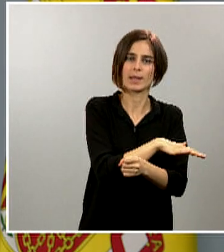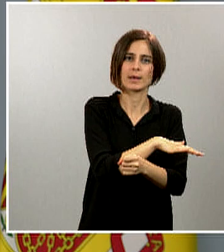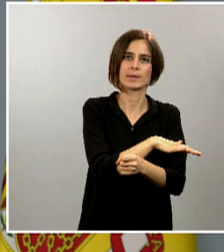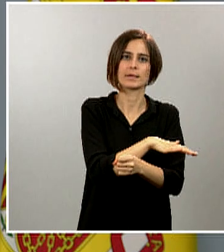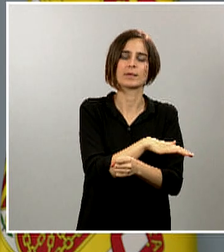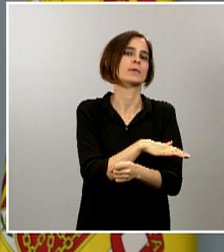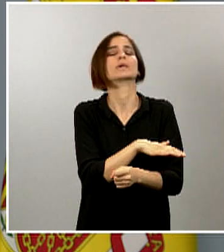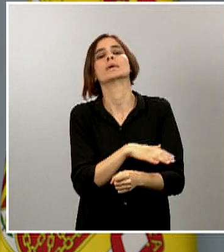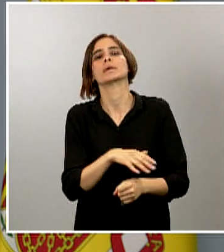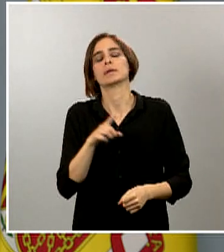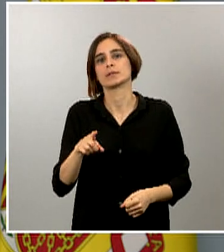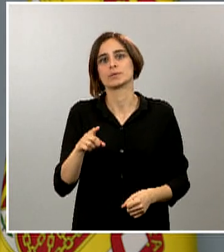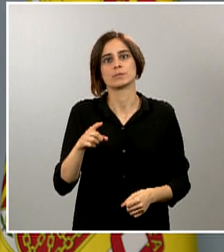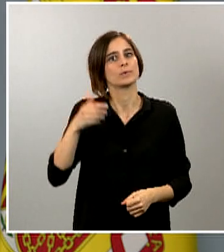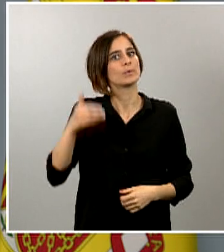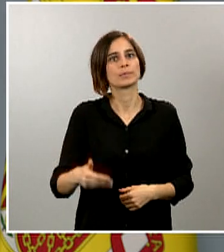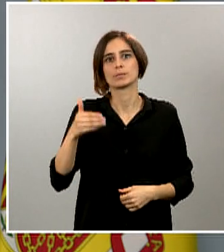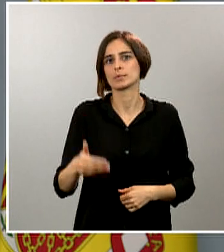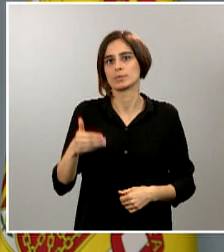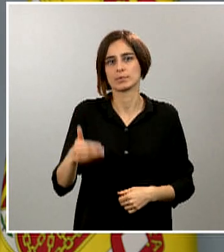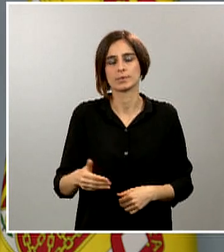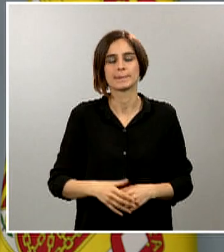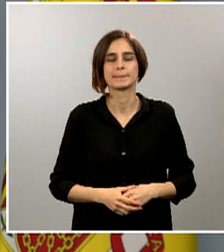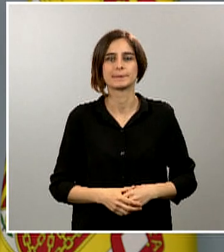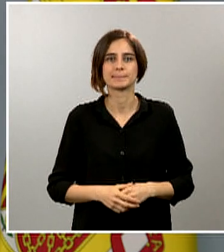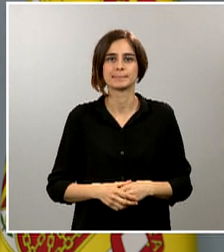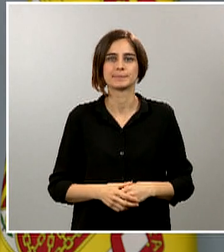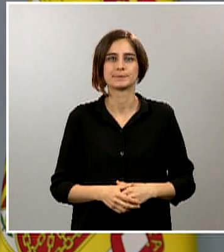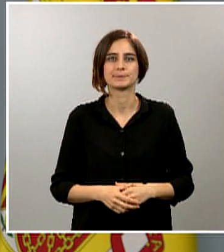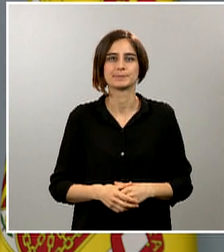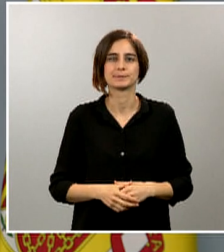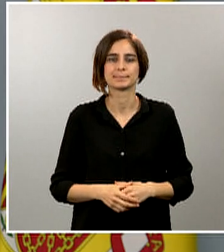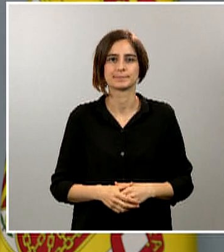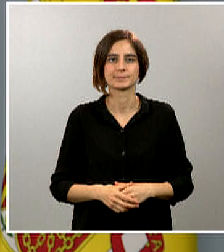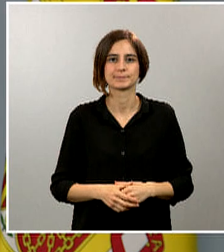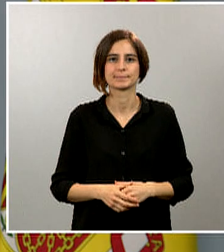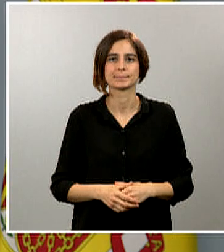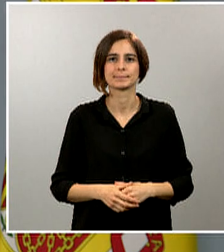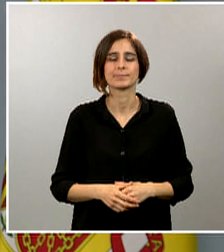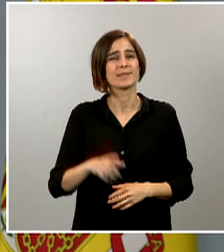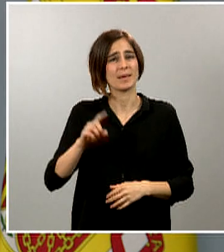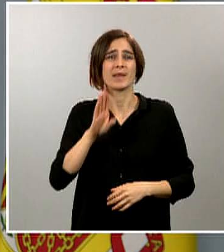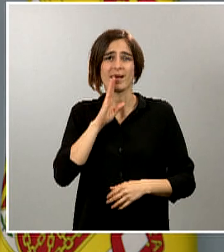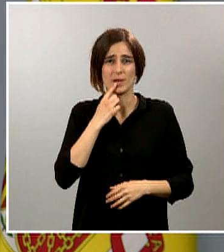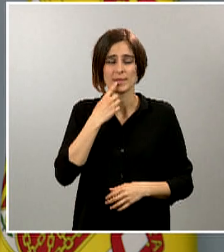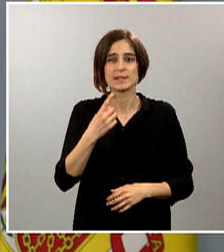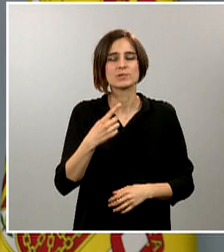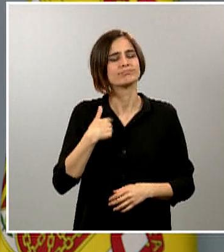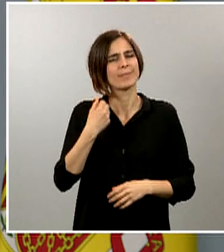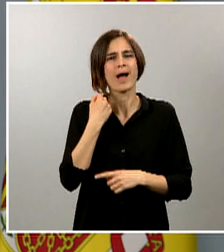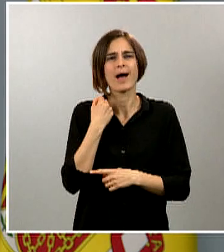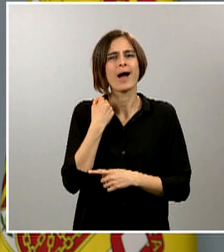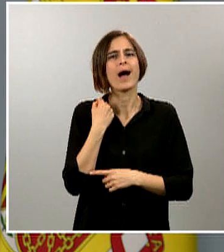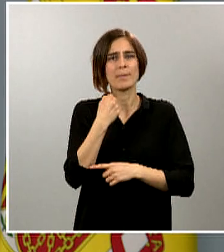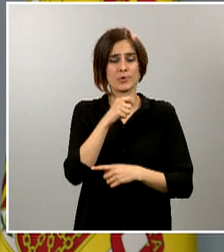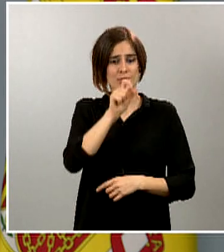elemento esencial y determinante. Y también se ha hablado un apoyo a nuestros compatriotas que están en el extranjero y que